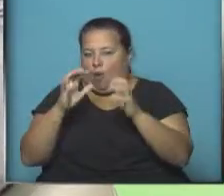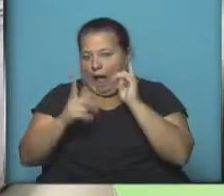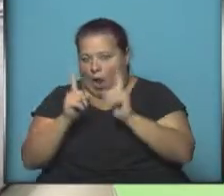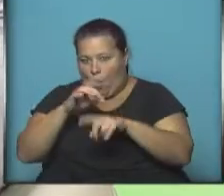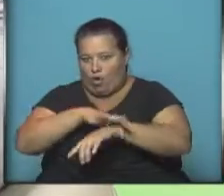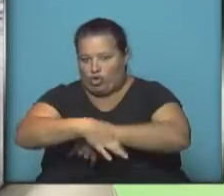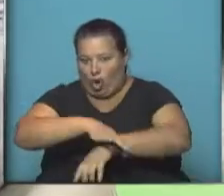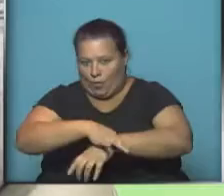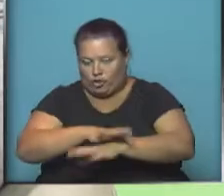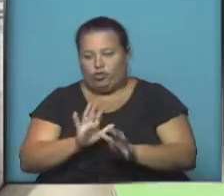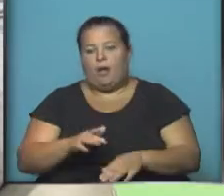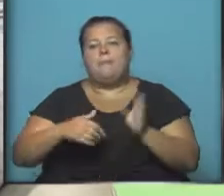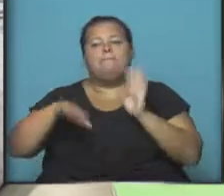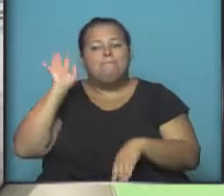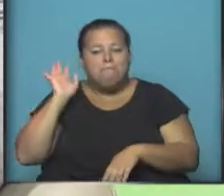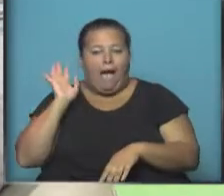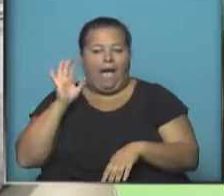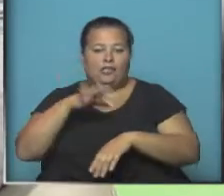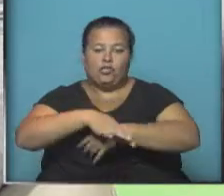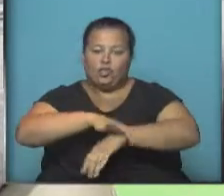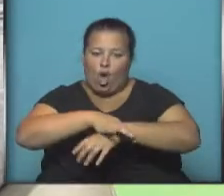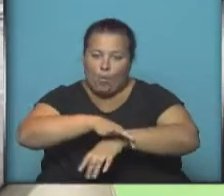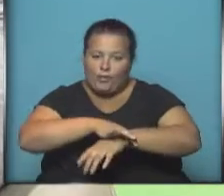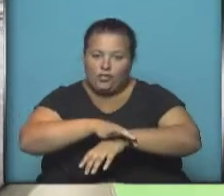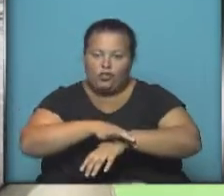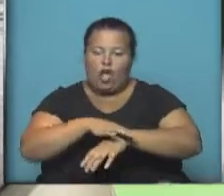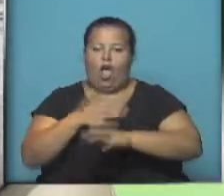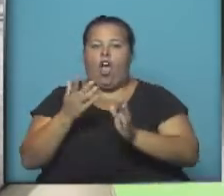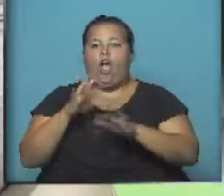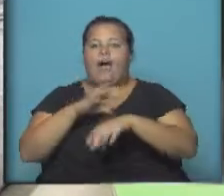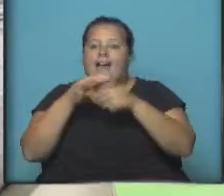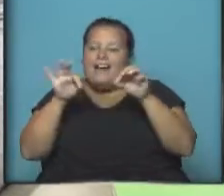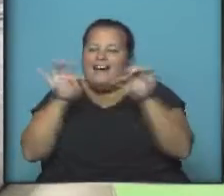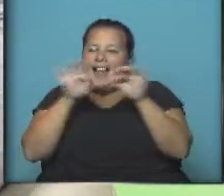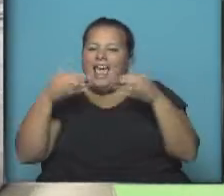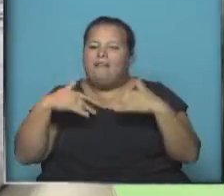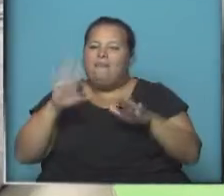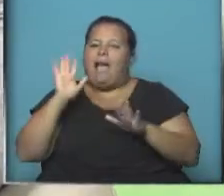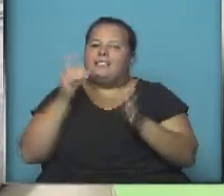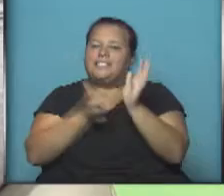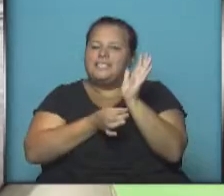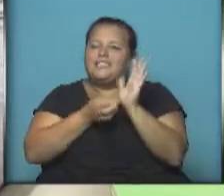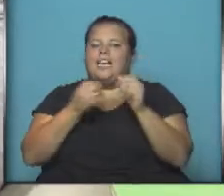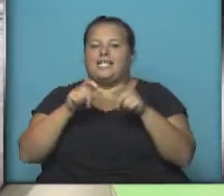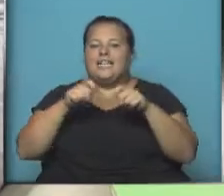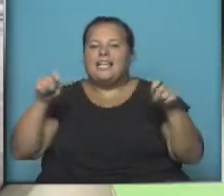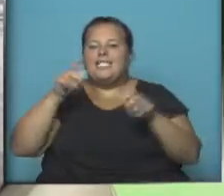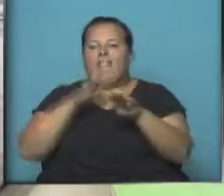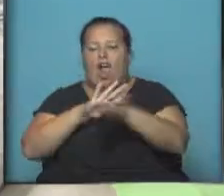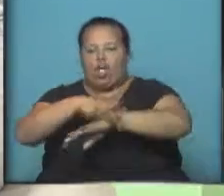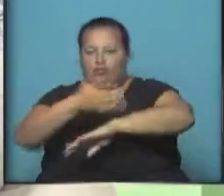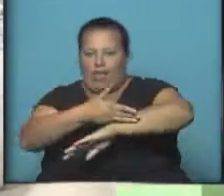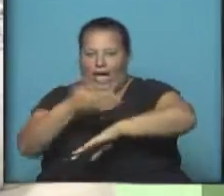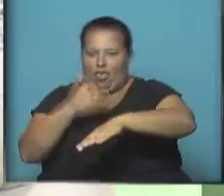ligamento del tobillo. Generalmente el tobillo, los ligamentos más frecuentemente afectados en el esguince son los ligamentos laterales,